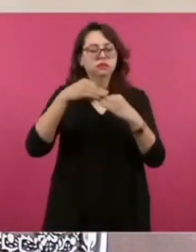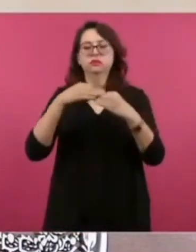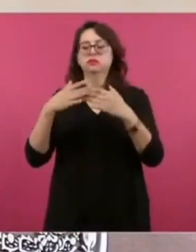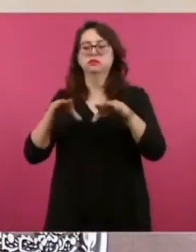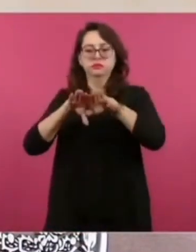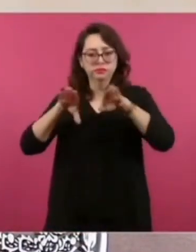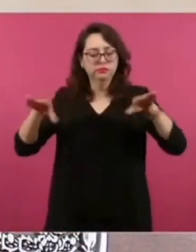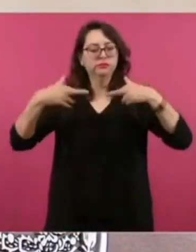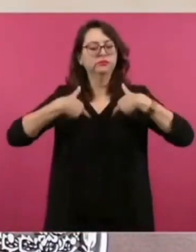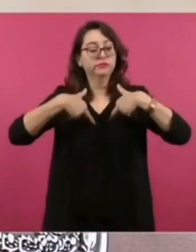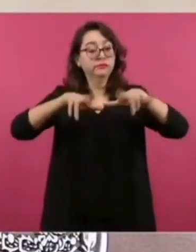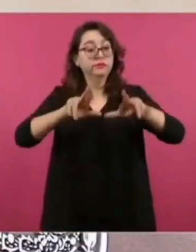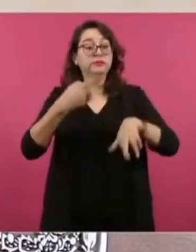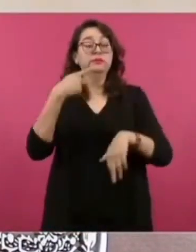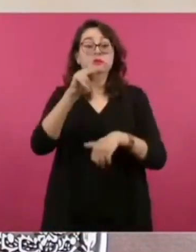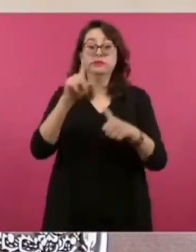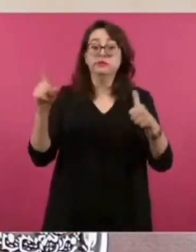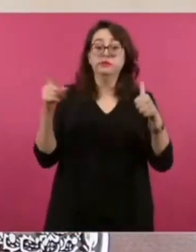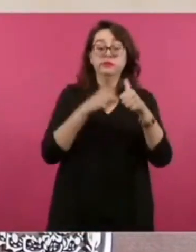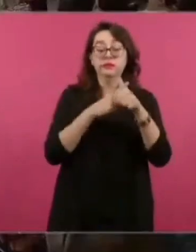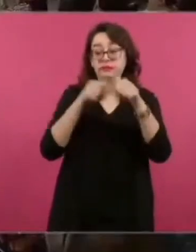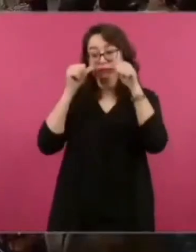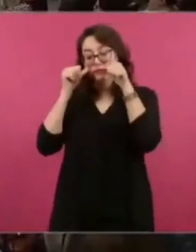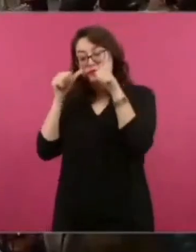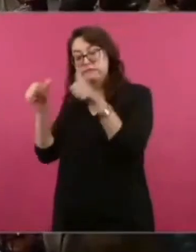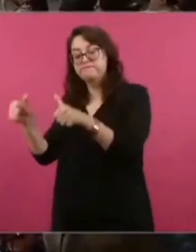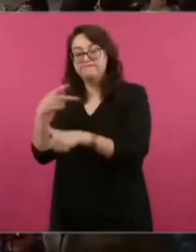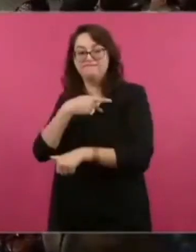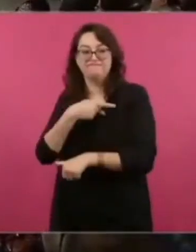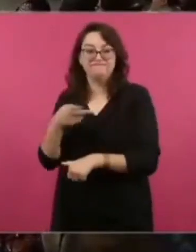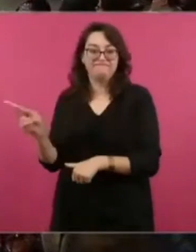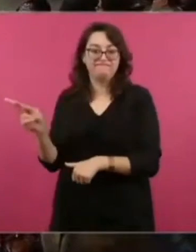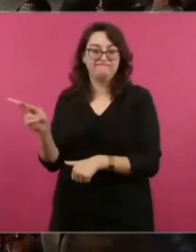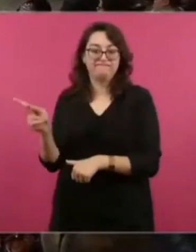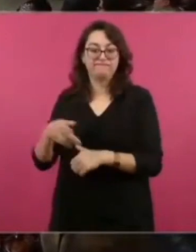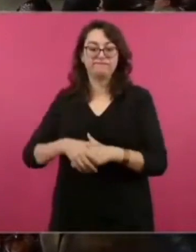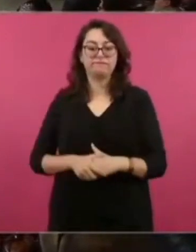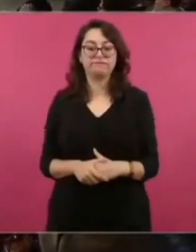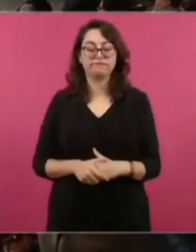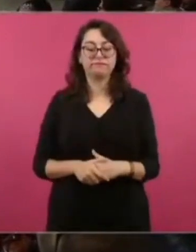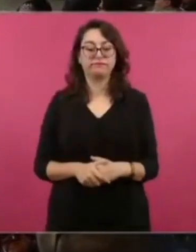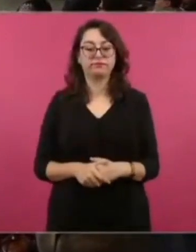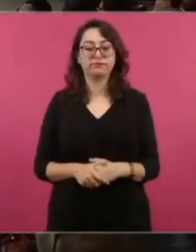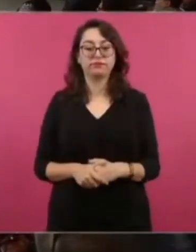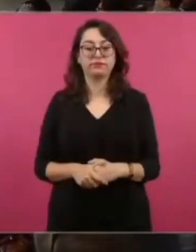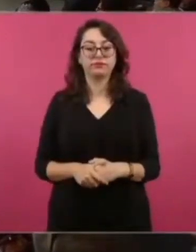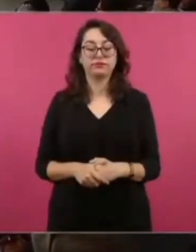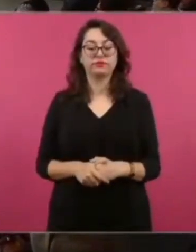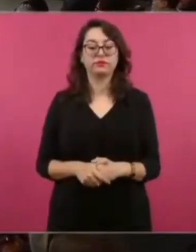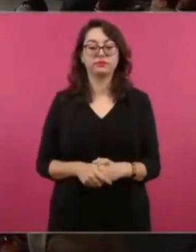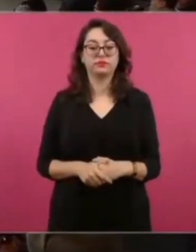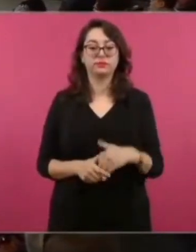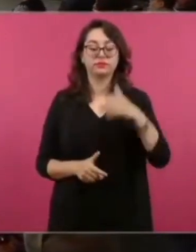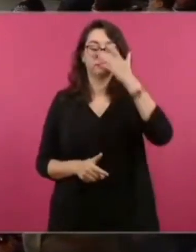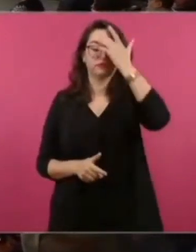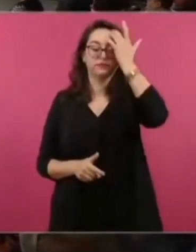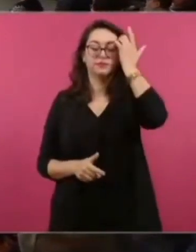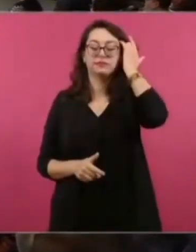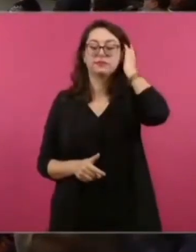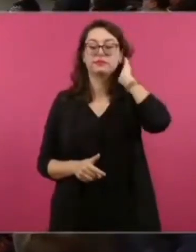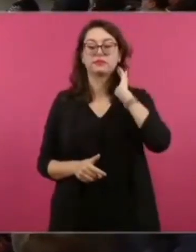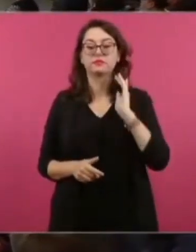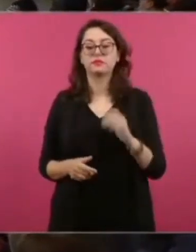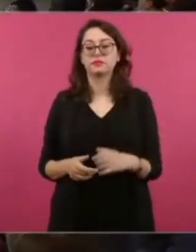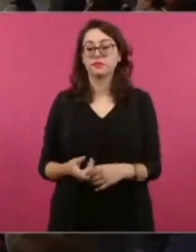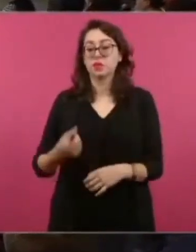gente más necesitada. Bueno, ¿por qué también se benefician los